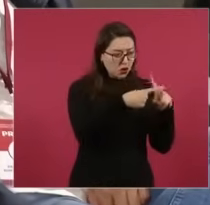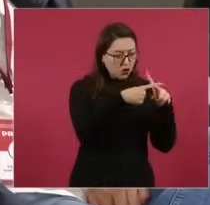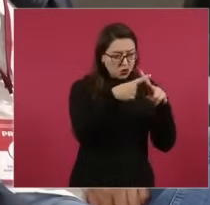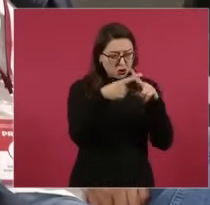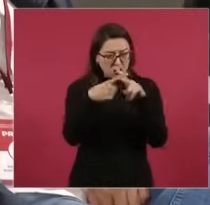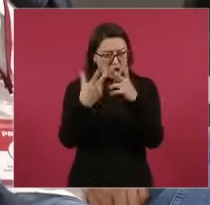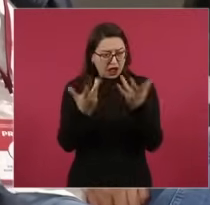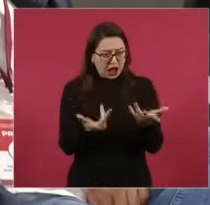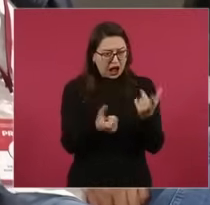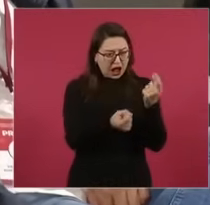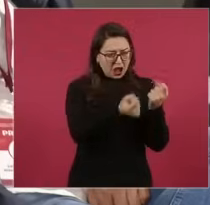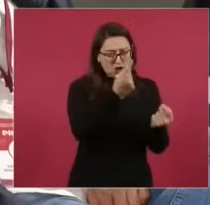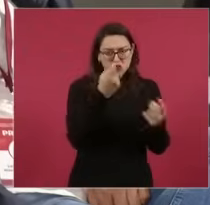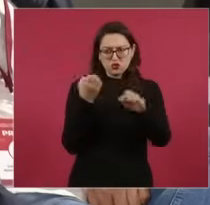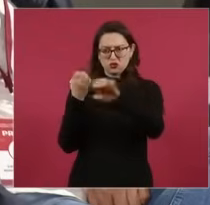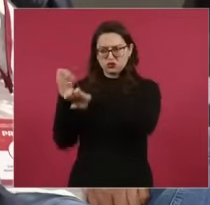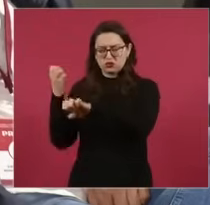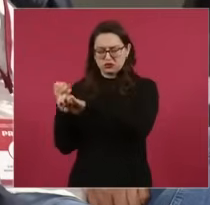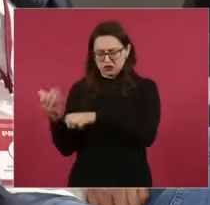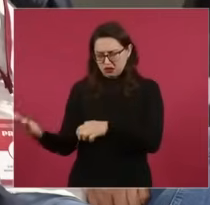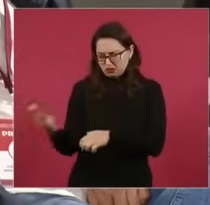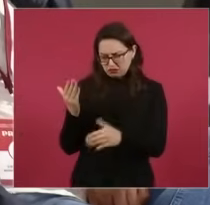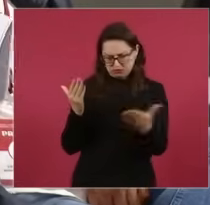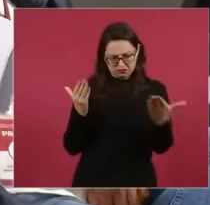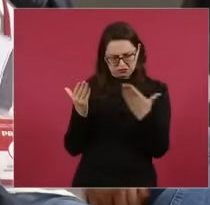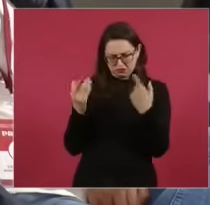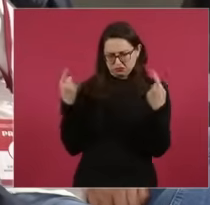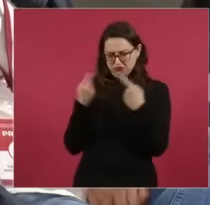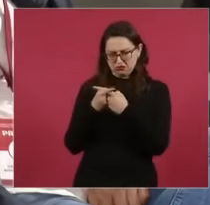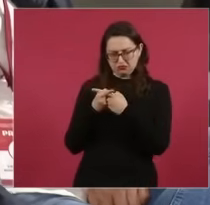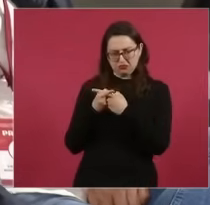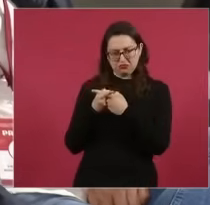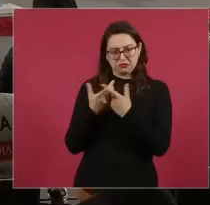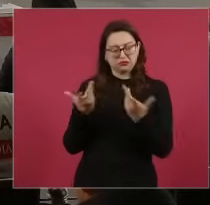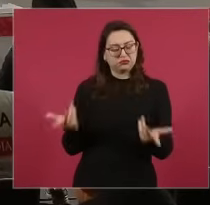entidades federativas que tienen más de los